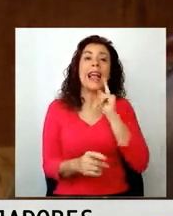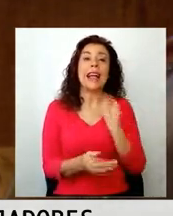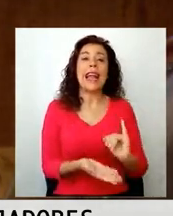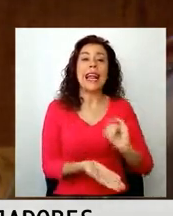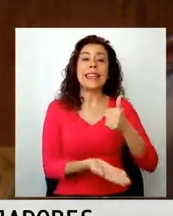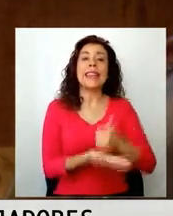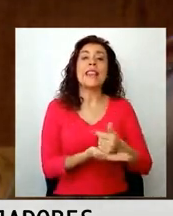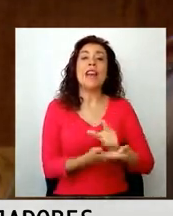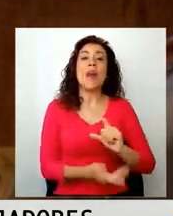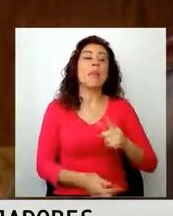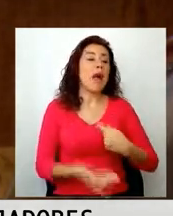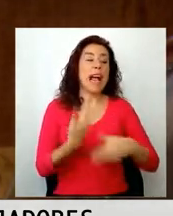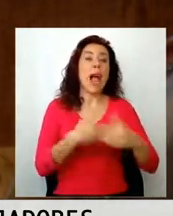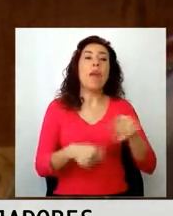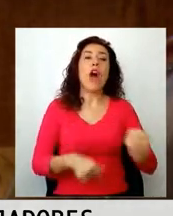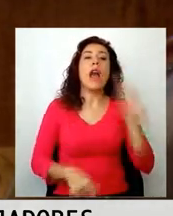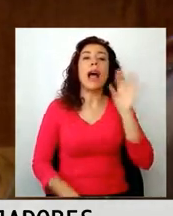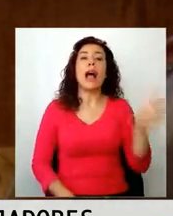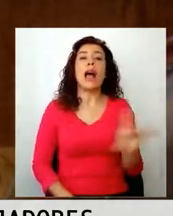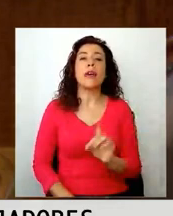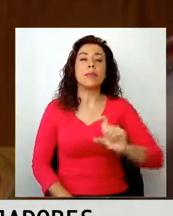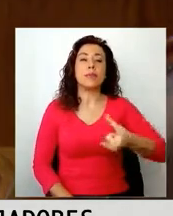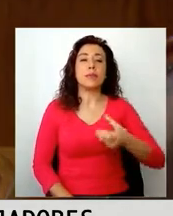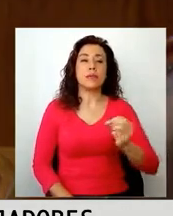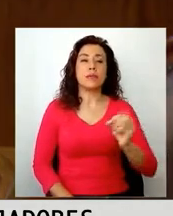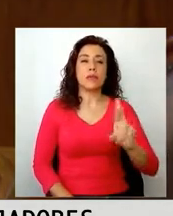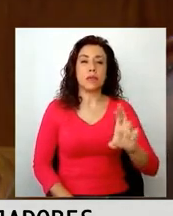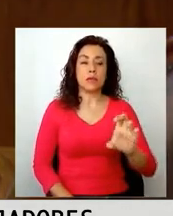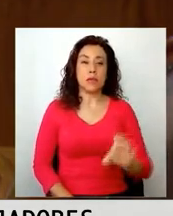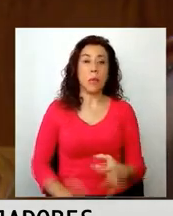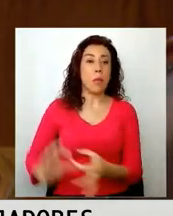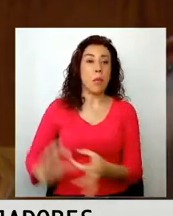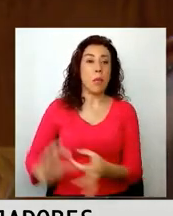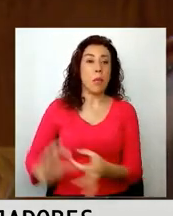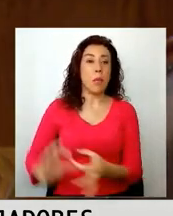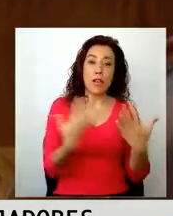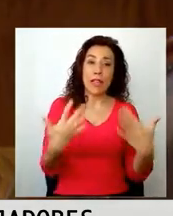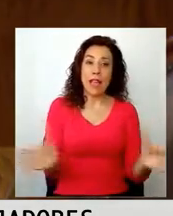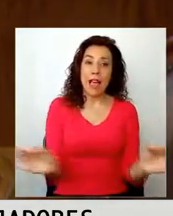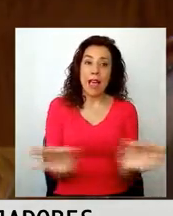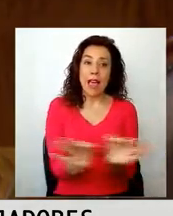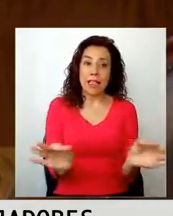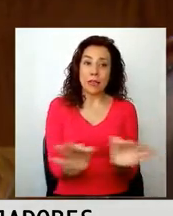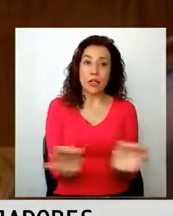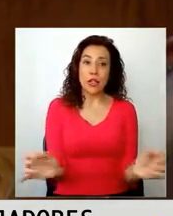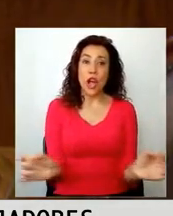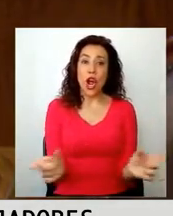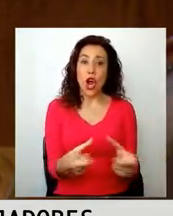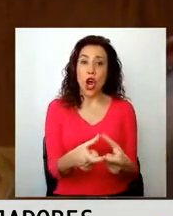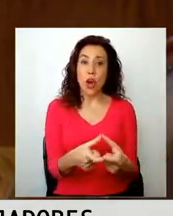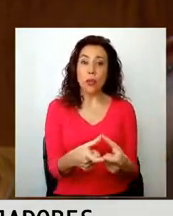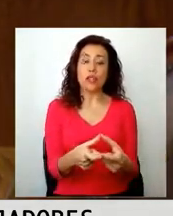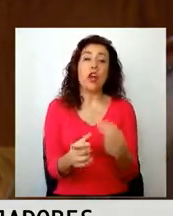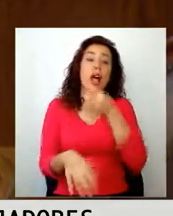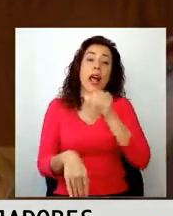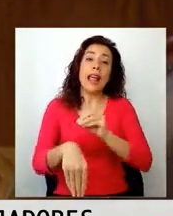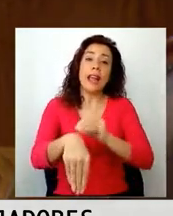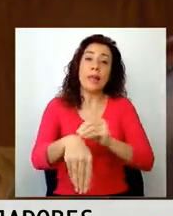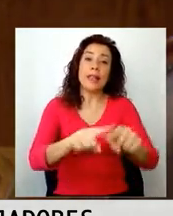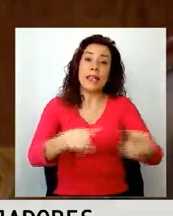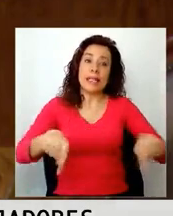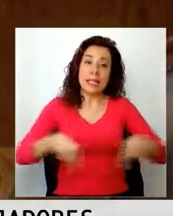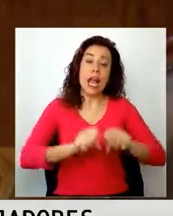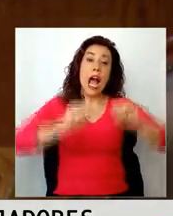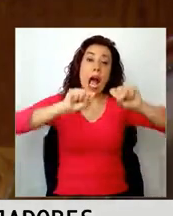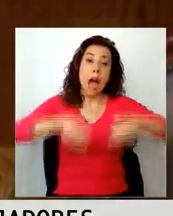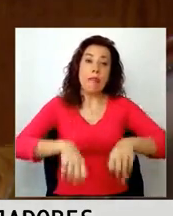o gobernadora regional por los argumentos y las razones señaladas la comisión recomienda a la sala probablemente el texto del